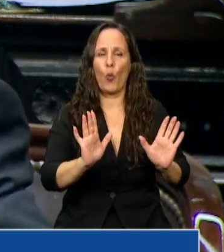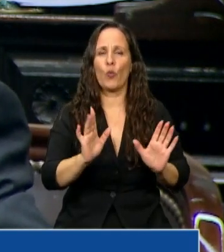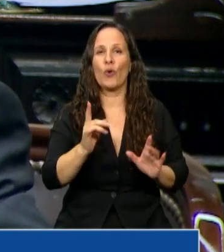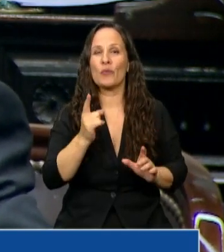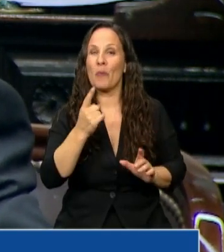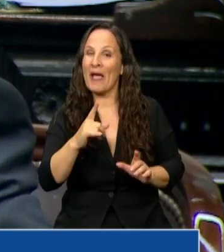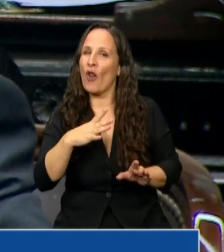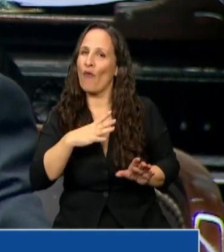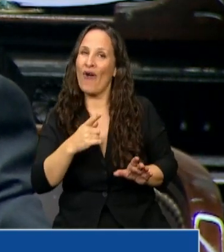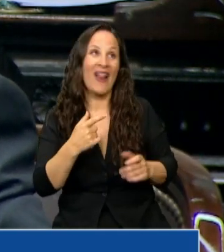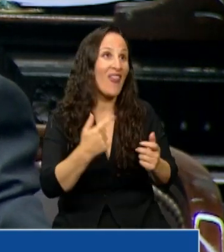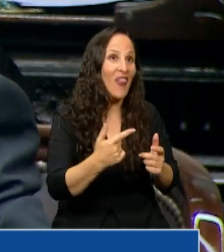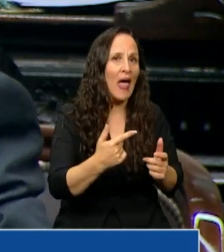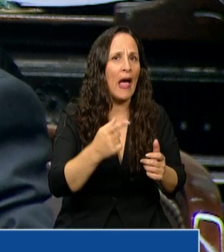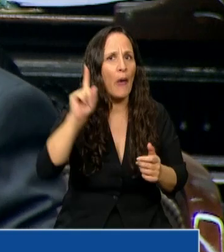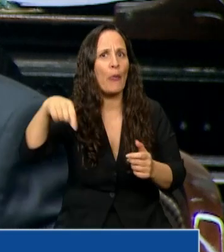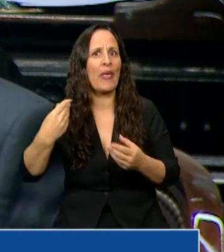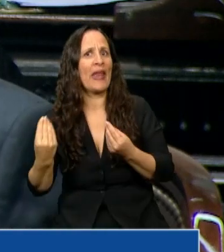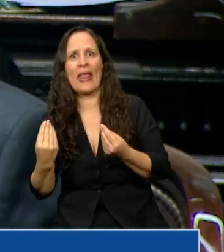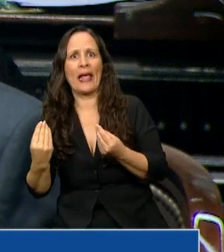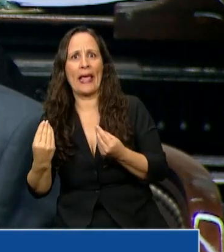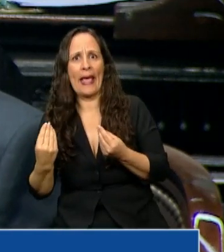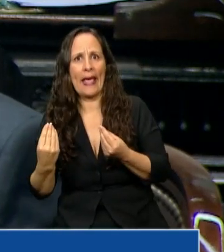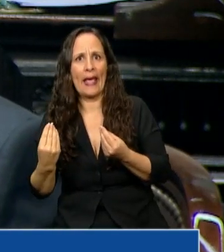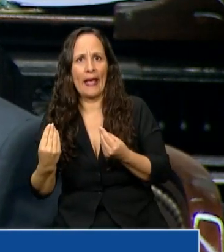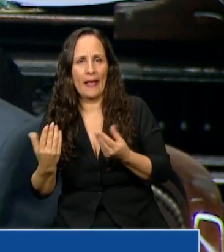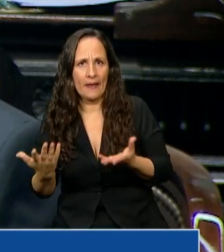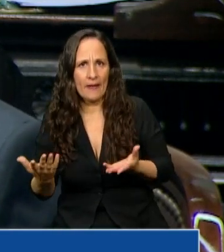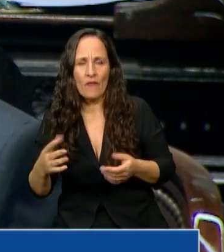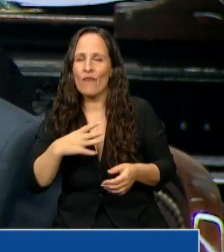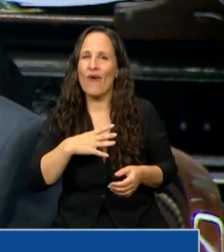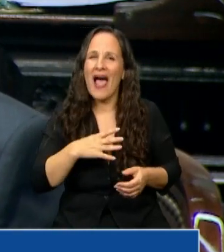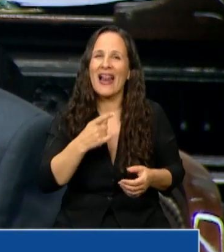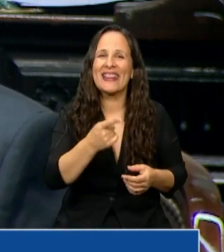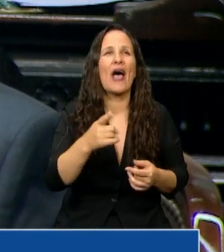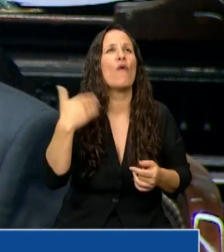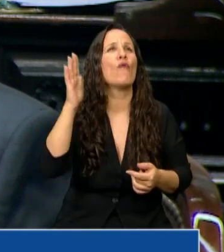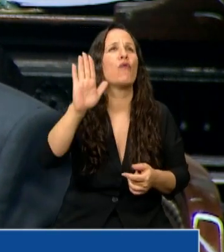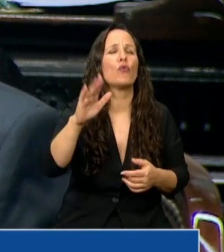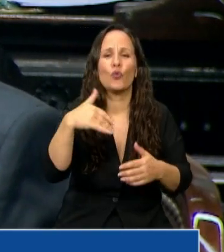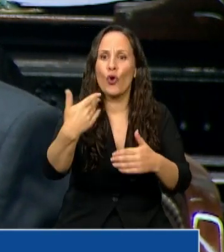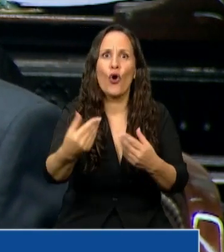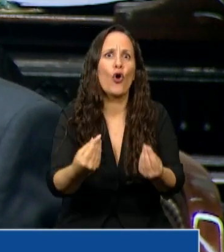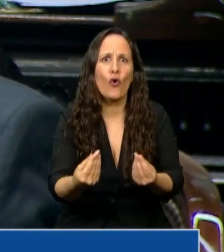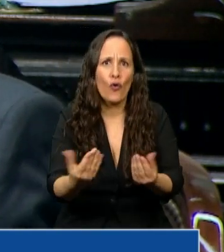se miden los efectos colaterales ni se miden los efectos en el futuro